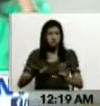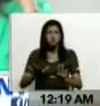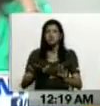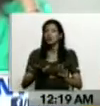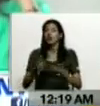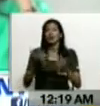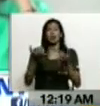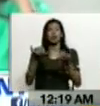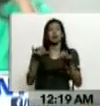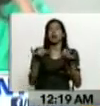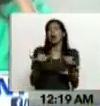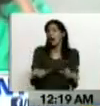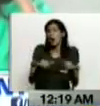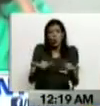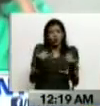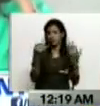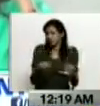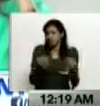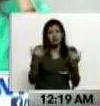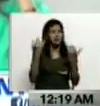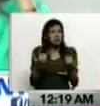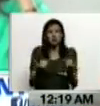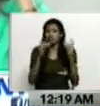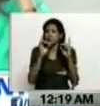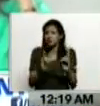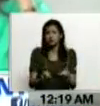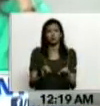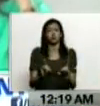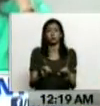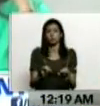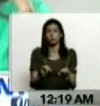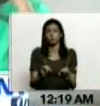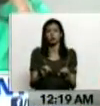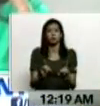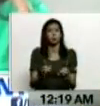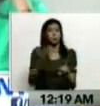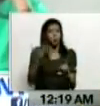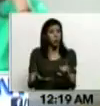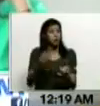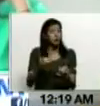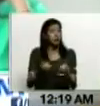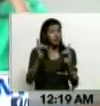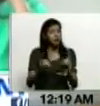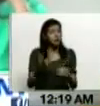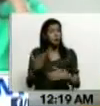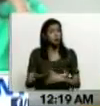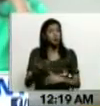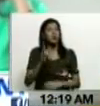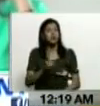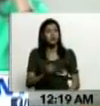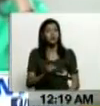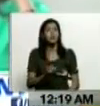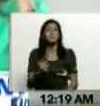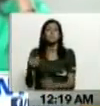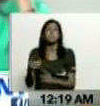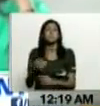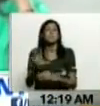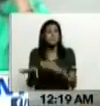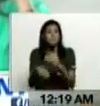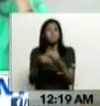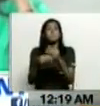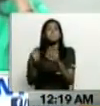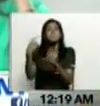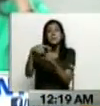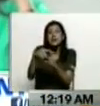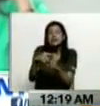inmediato espontáneamente una decisión que tiene esta magnitud esta trascendencia por lo tanto tiene que ir